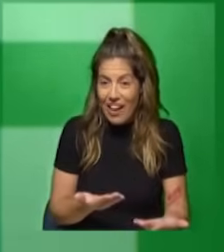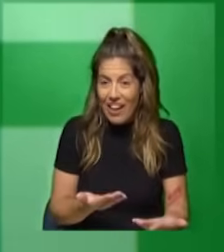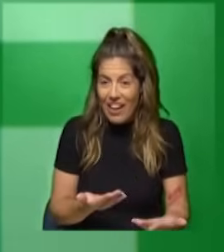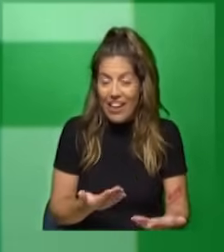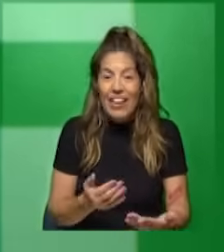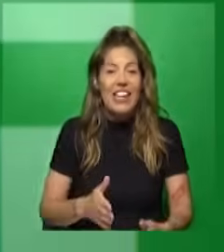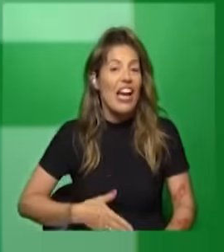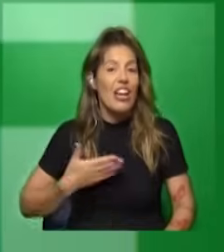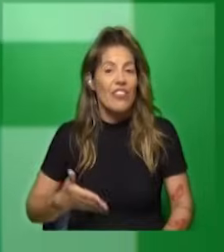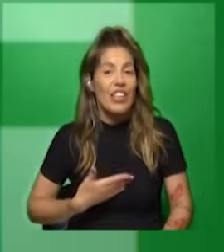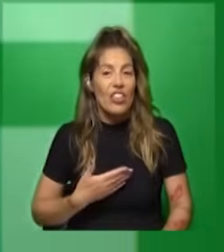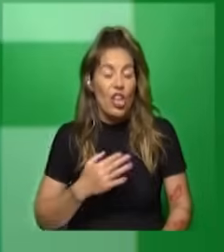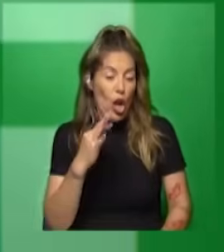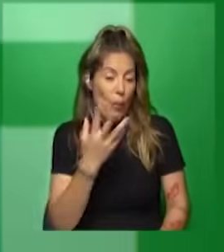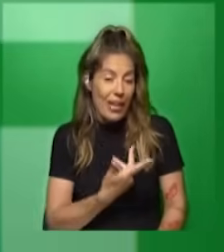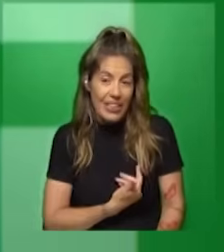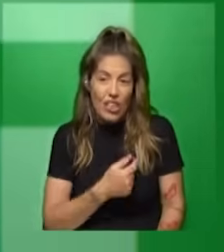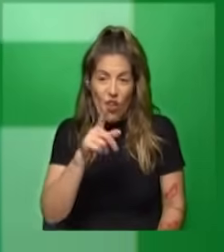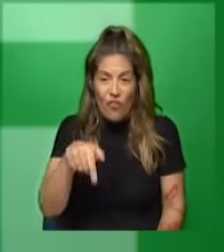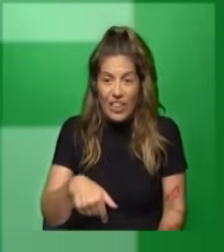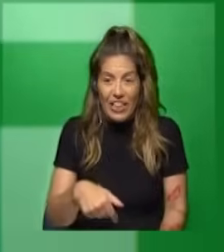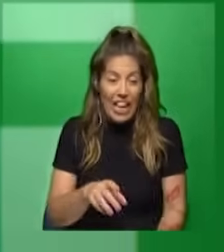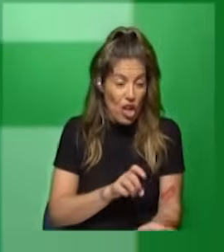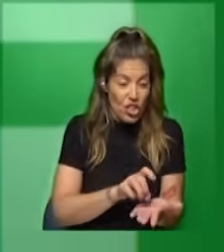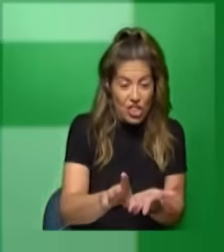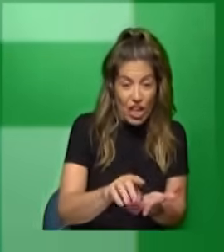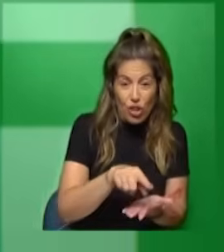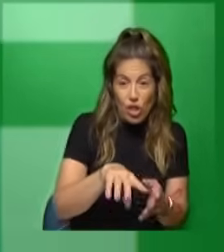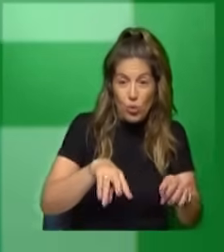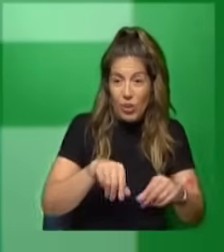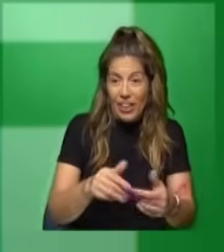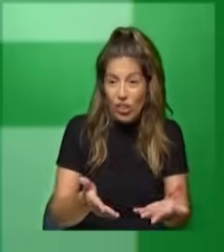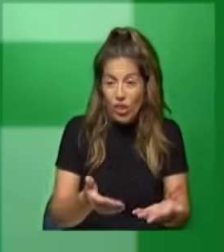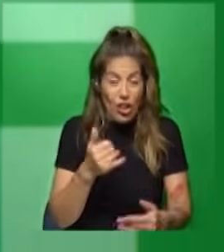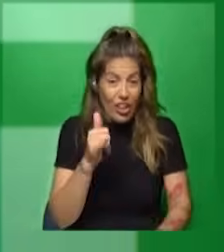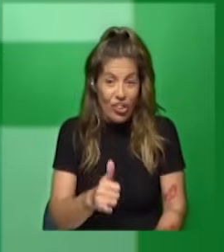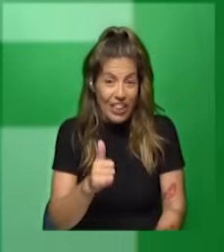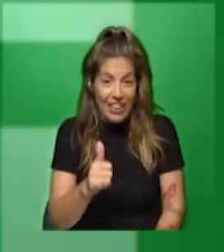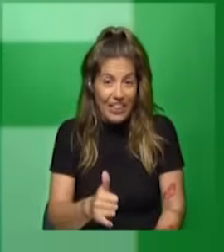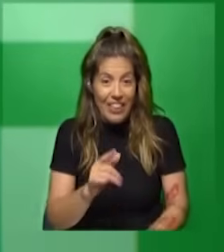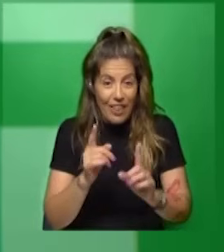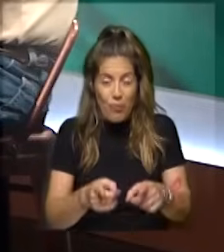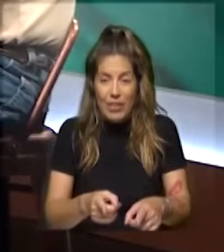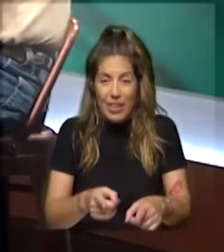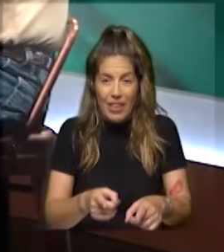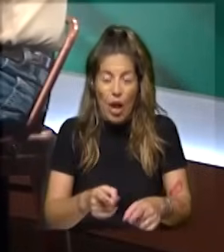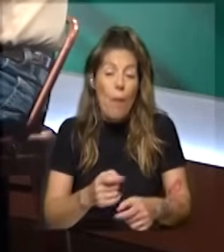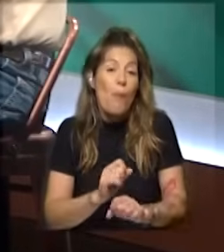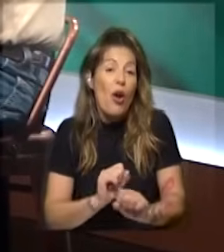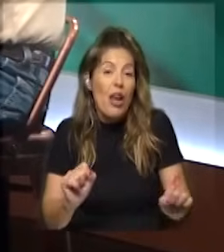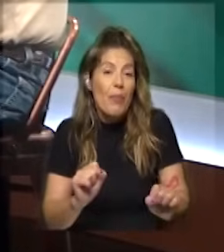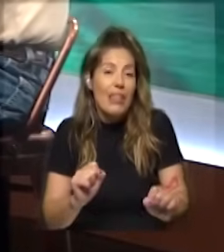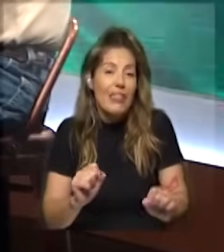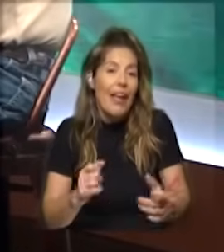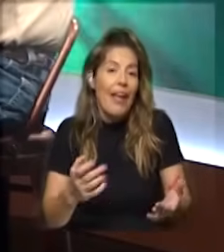las reivindicaciones de los palestinos vienen del hecho de que los echaron de su propio territorio, que lo tenían también probablemente desde la edad